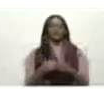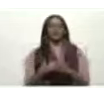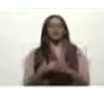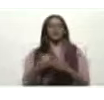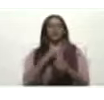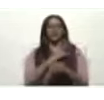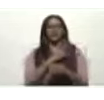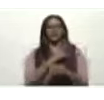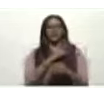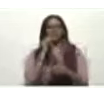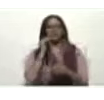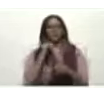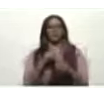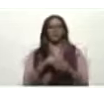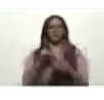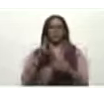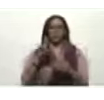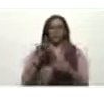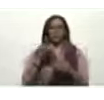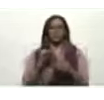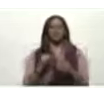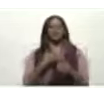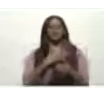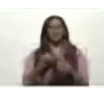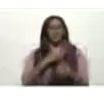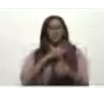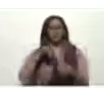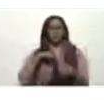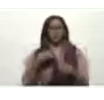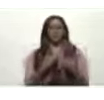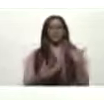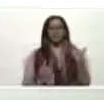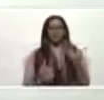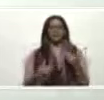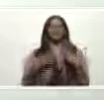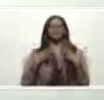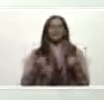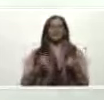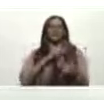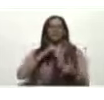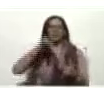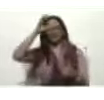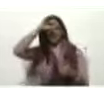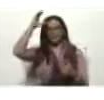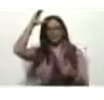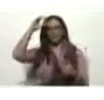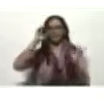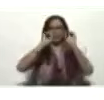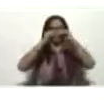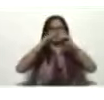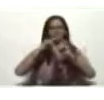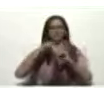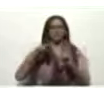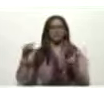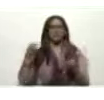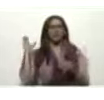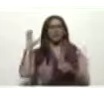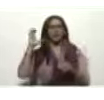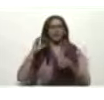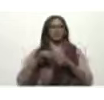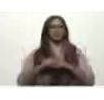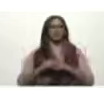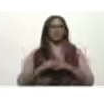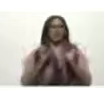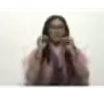llamada Luis Caballero Mejías. ¿Qué queremos nosotros, presidente? Recuperar nuestras capacidades en la microscopía electrónica del país.